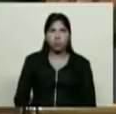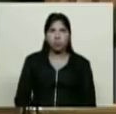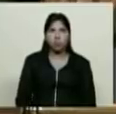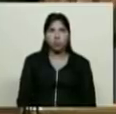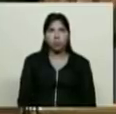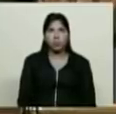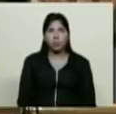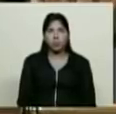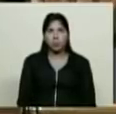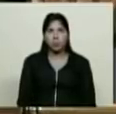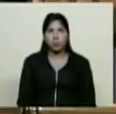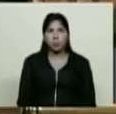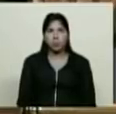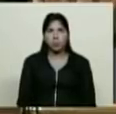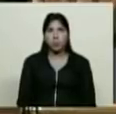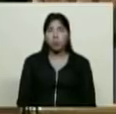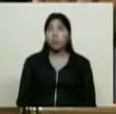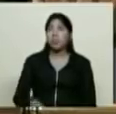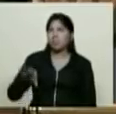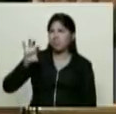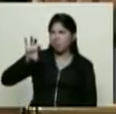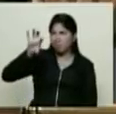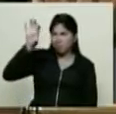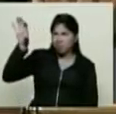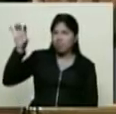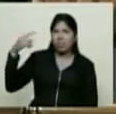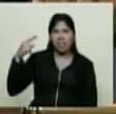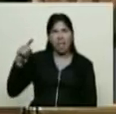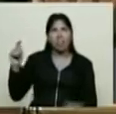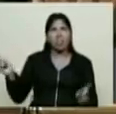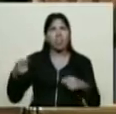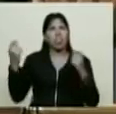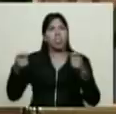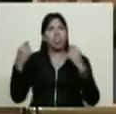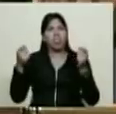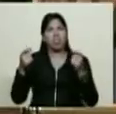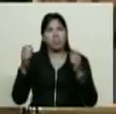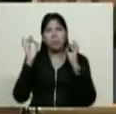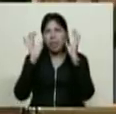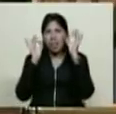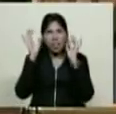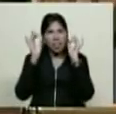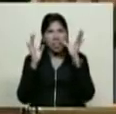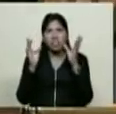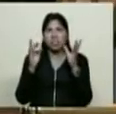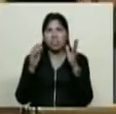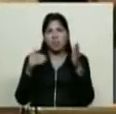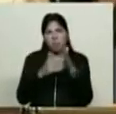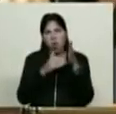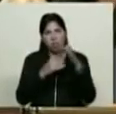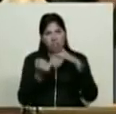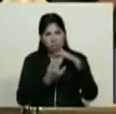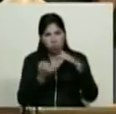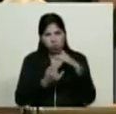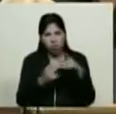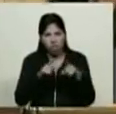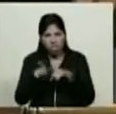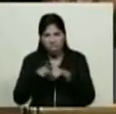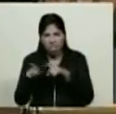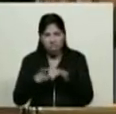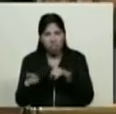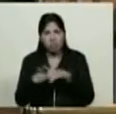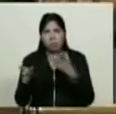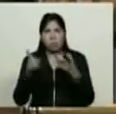Contradictoriamente, quienes desde el exterior sostienen una campaña de descrédito en contra de la institucionalidad venezolana